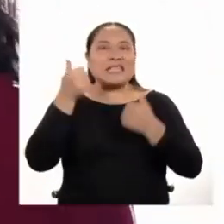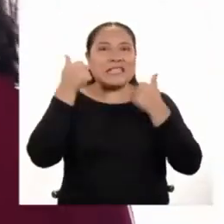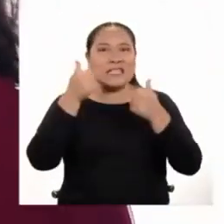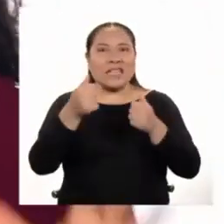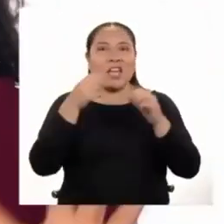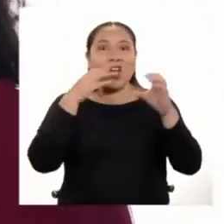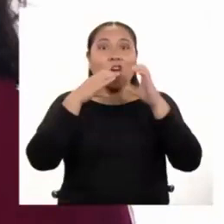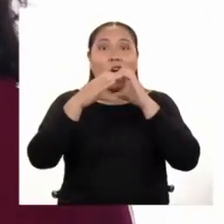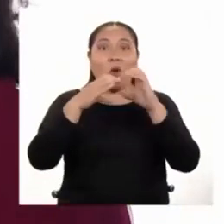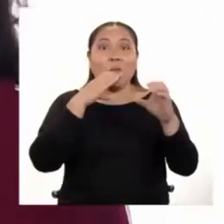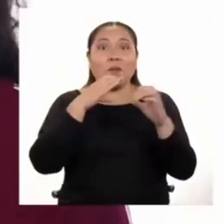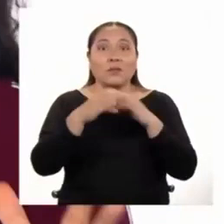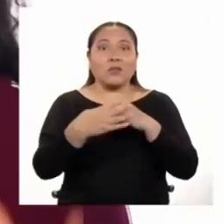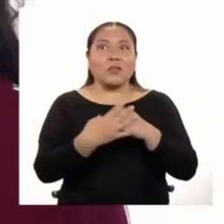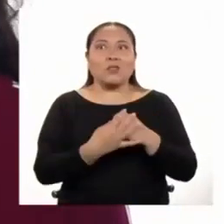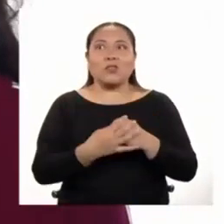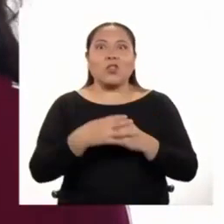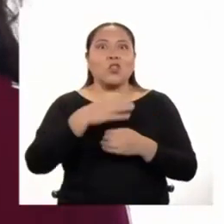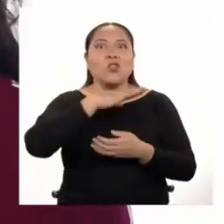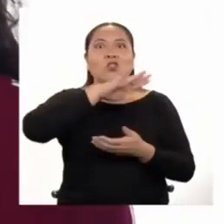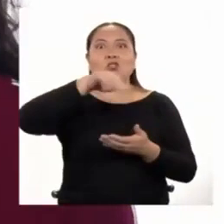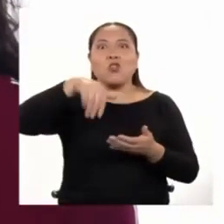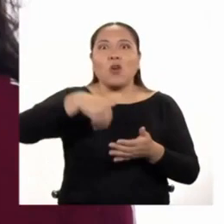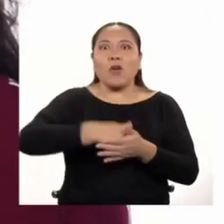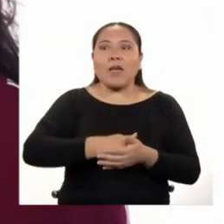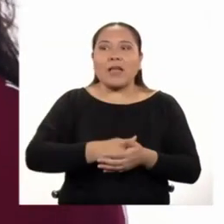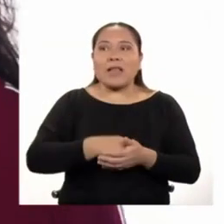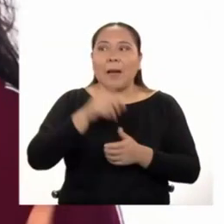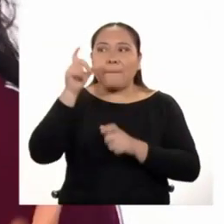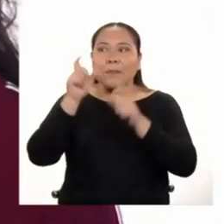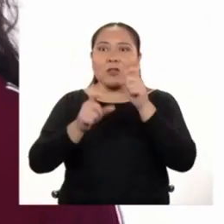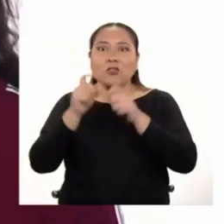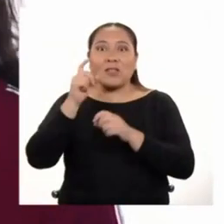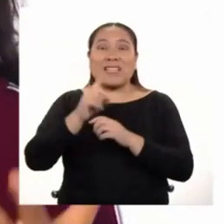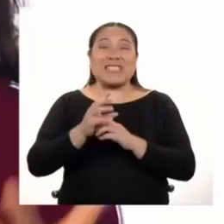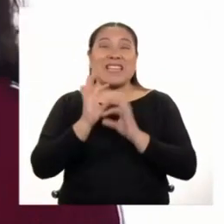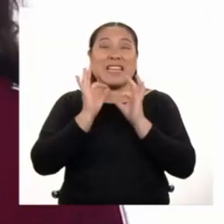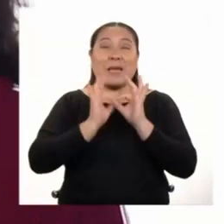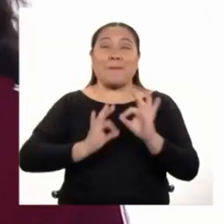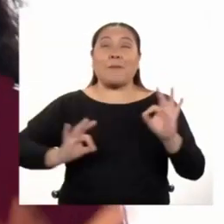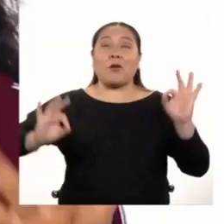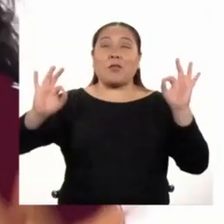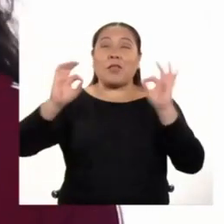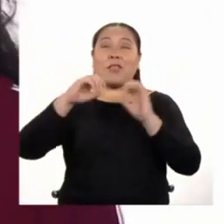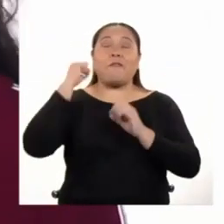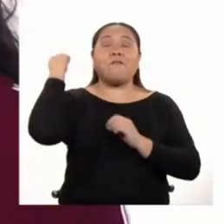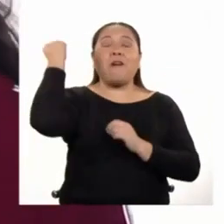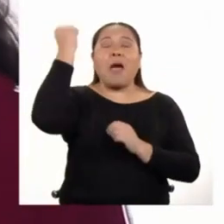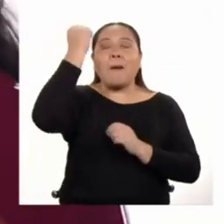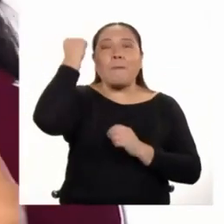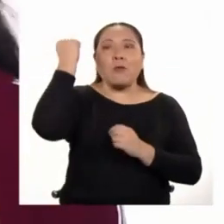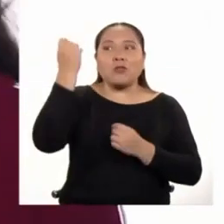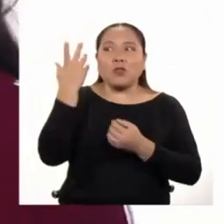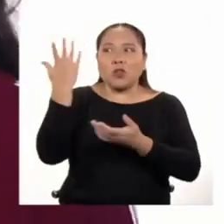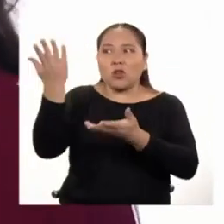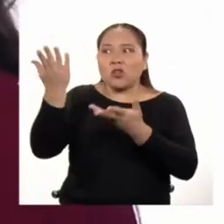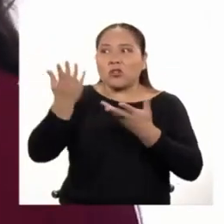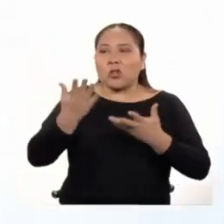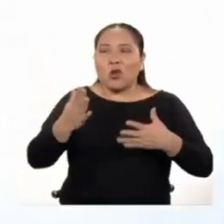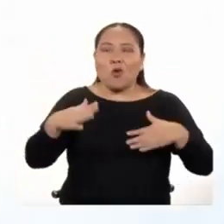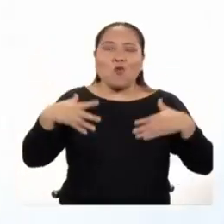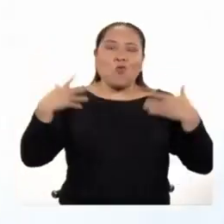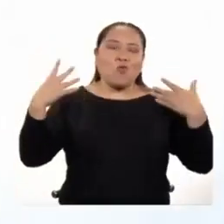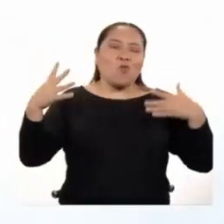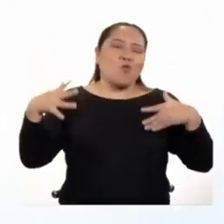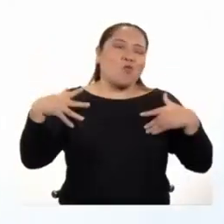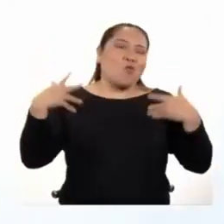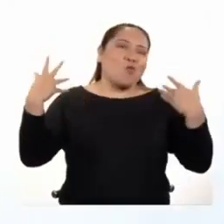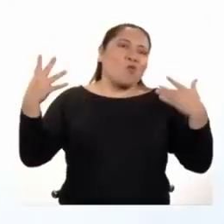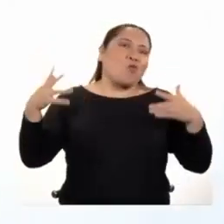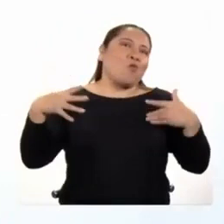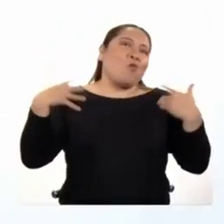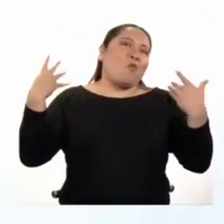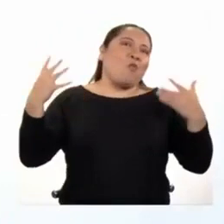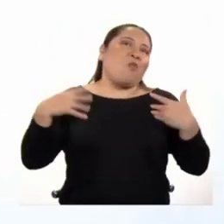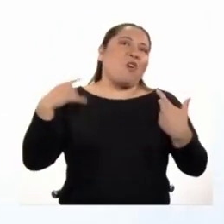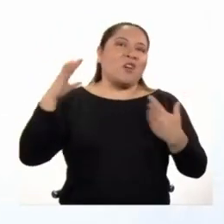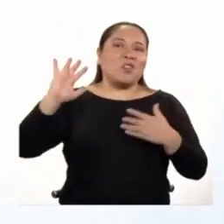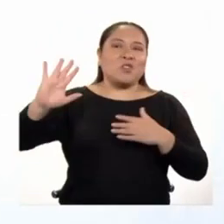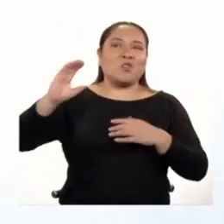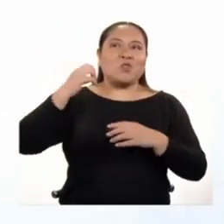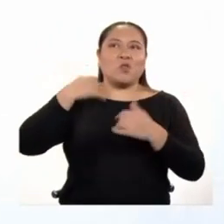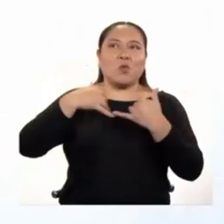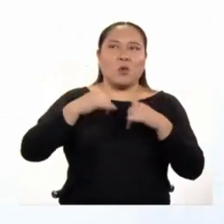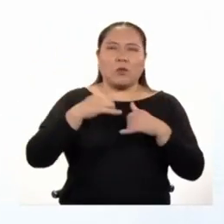conversaremos sobre todas aquellas leyendas que dieron alegrías a peruanos y peruanas con su juego. Ustedes se